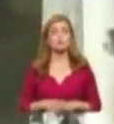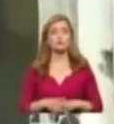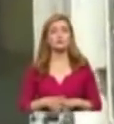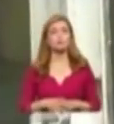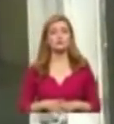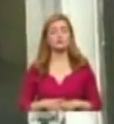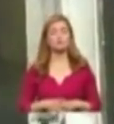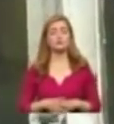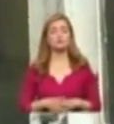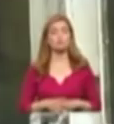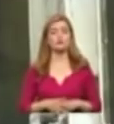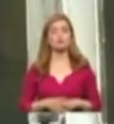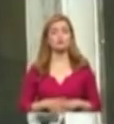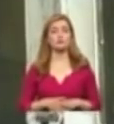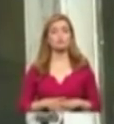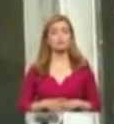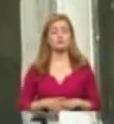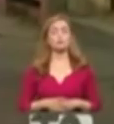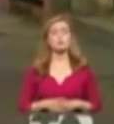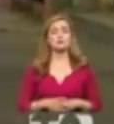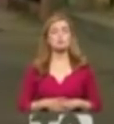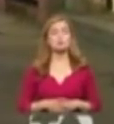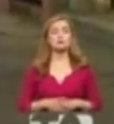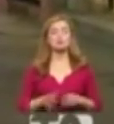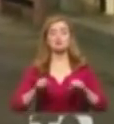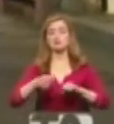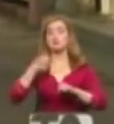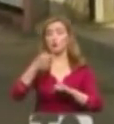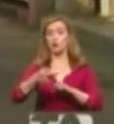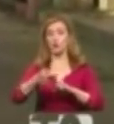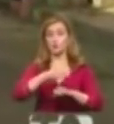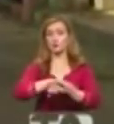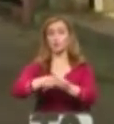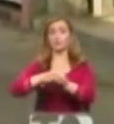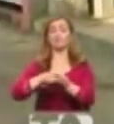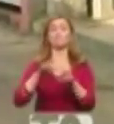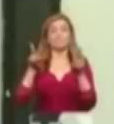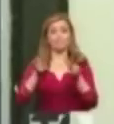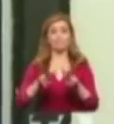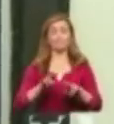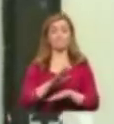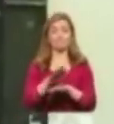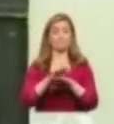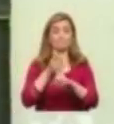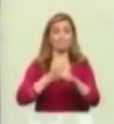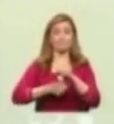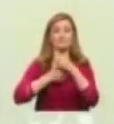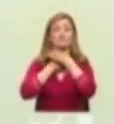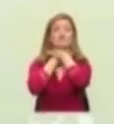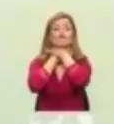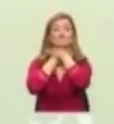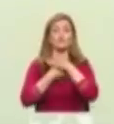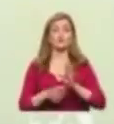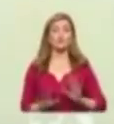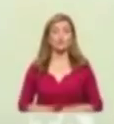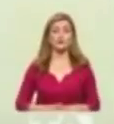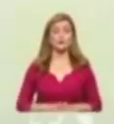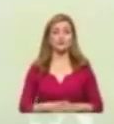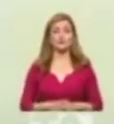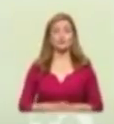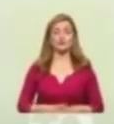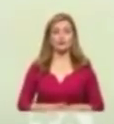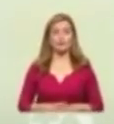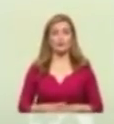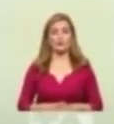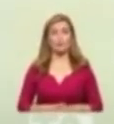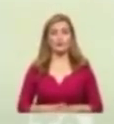descarta que los agentes de la INASED en los próximos días detengan a más personas vinculadas al asesinato. Paul Tutibén,